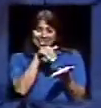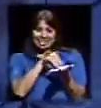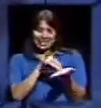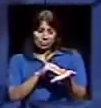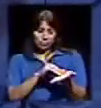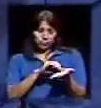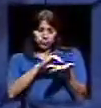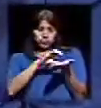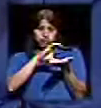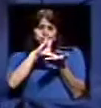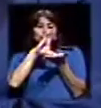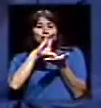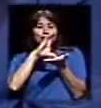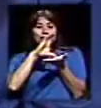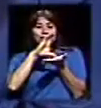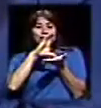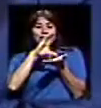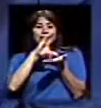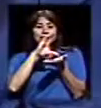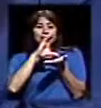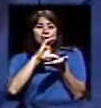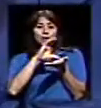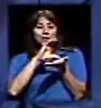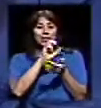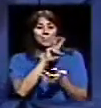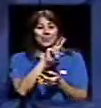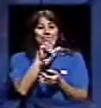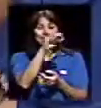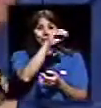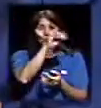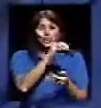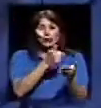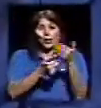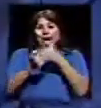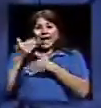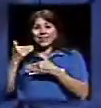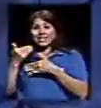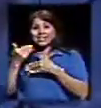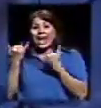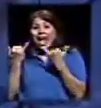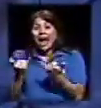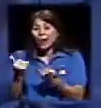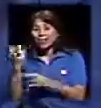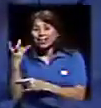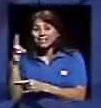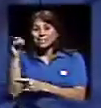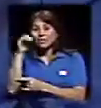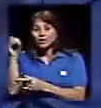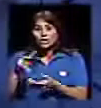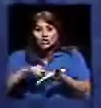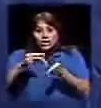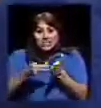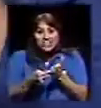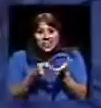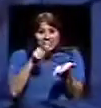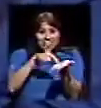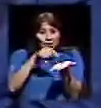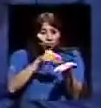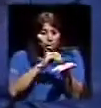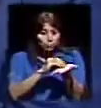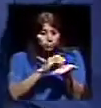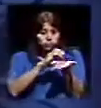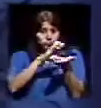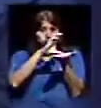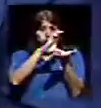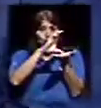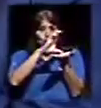un 17%. Esta disminución de la deuda no es que la deuda se está haciendo más pequeña, todo lo contrario, va creciendo.